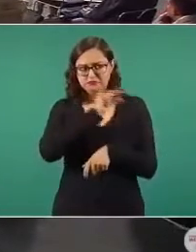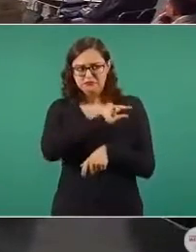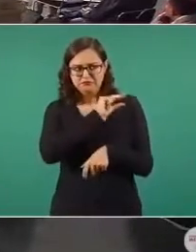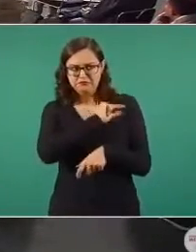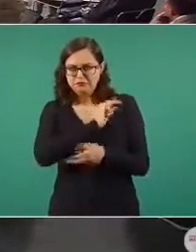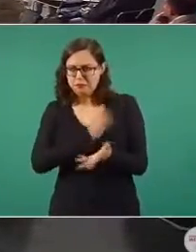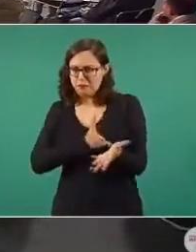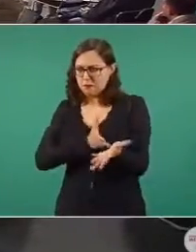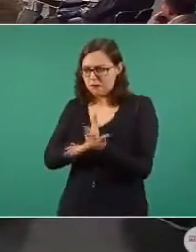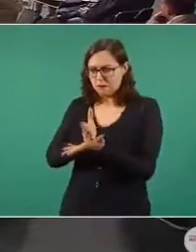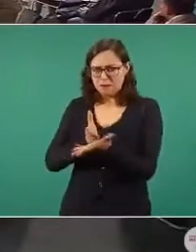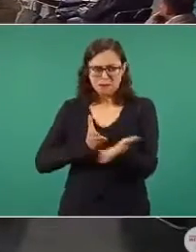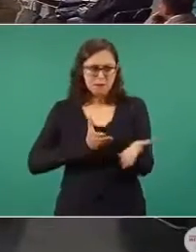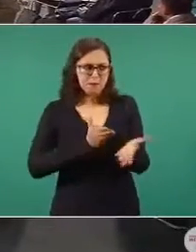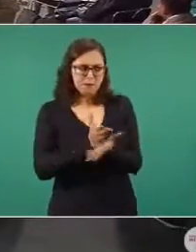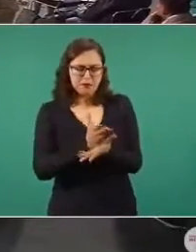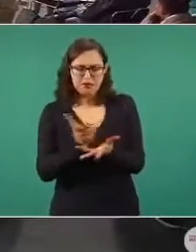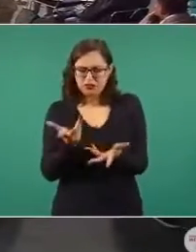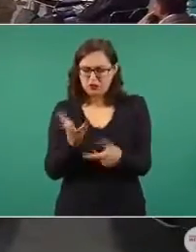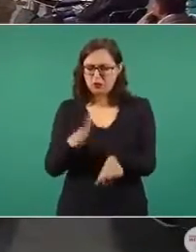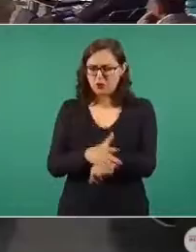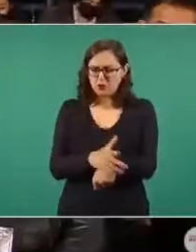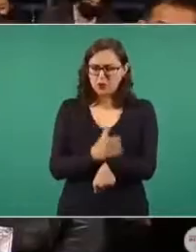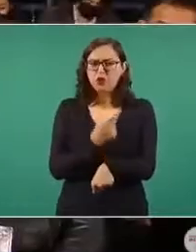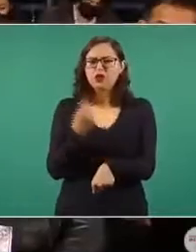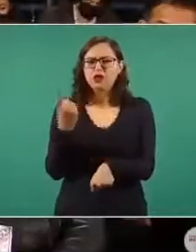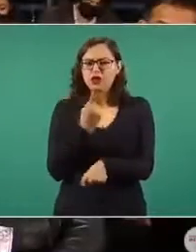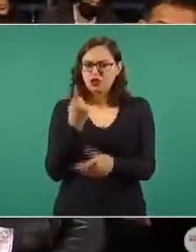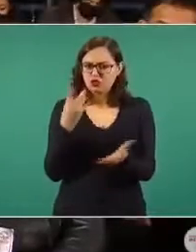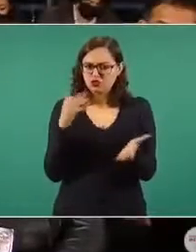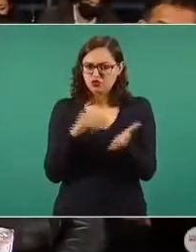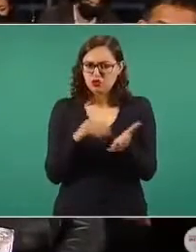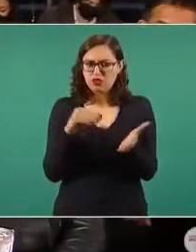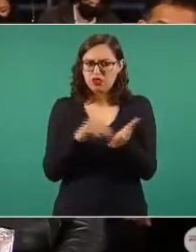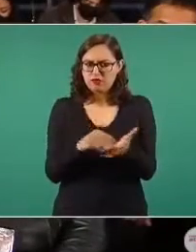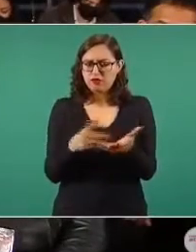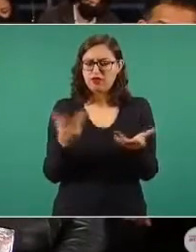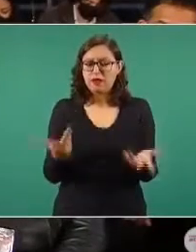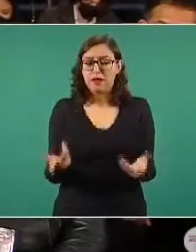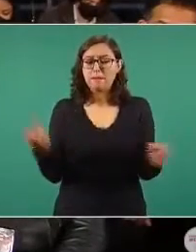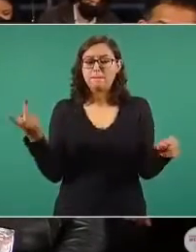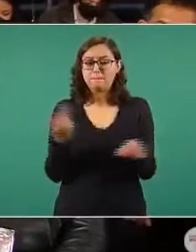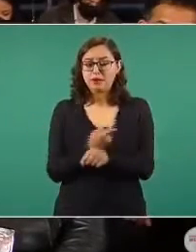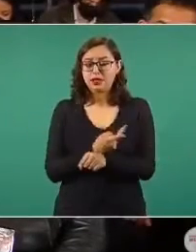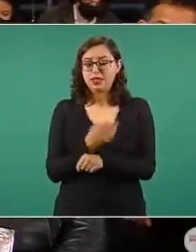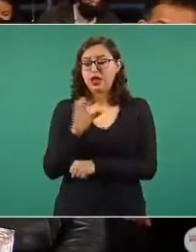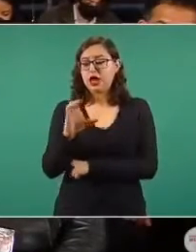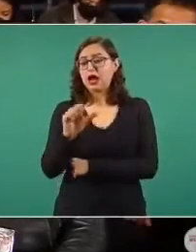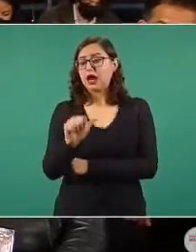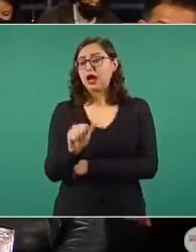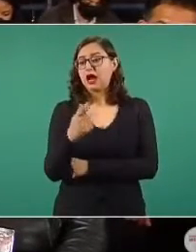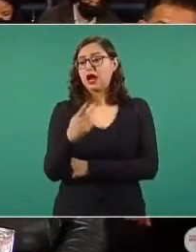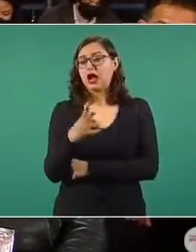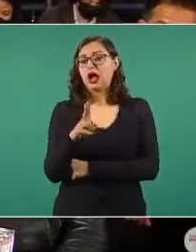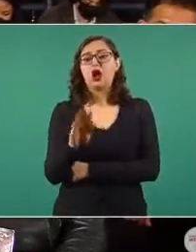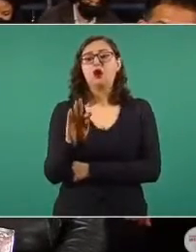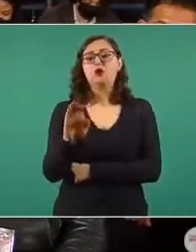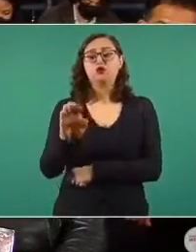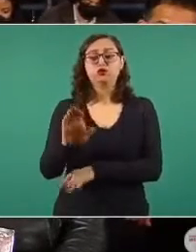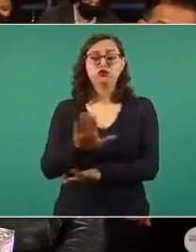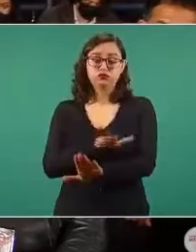esta privatización que afecta a los trabajadores de Capufe, porque pues